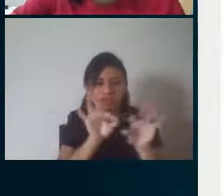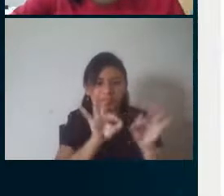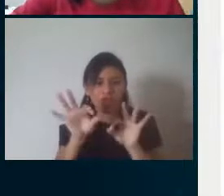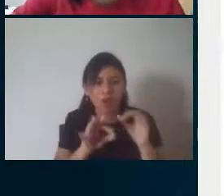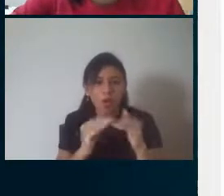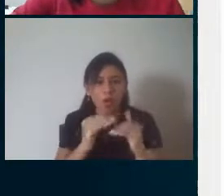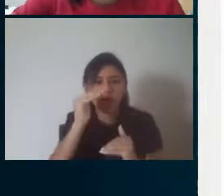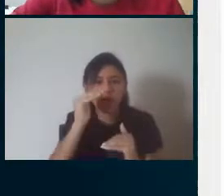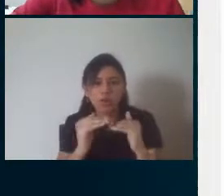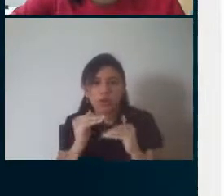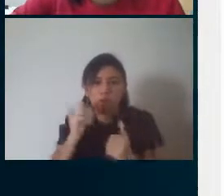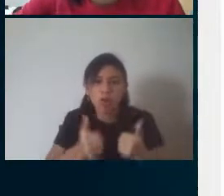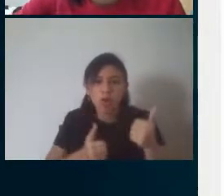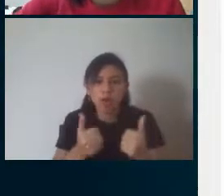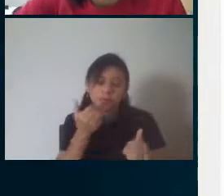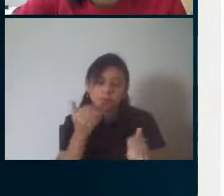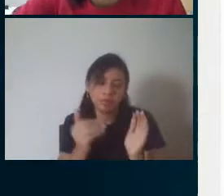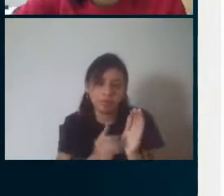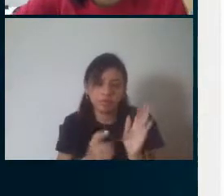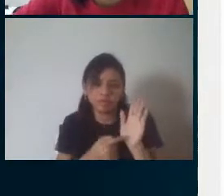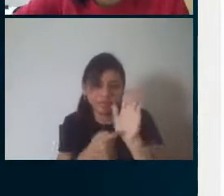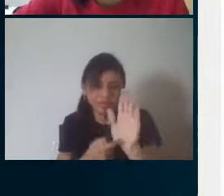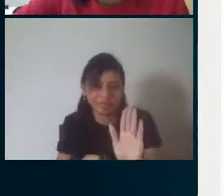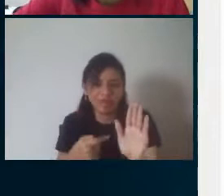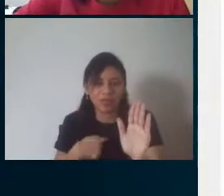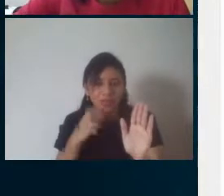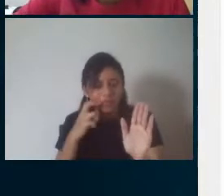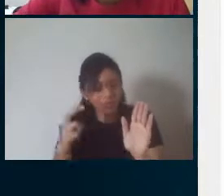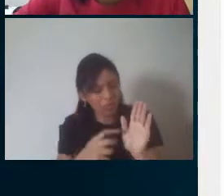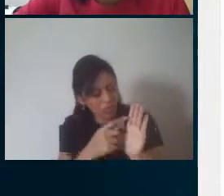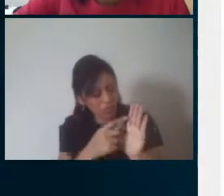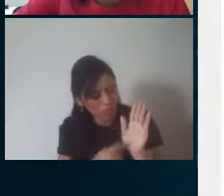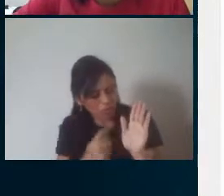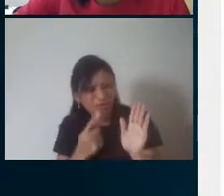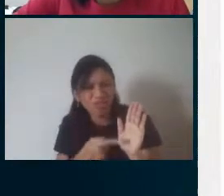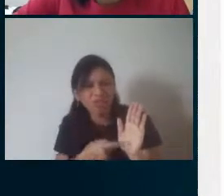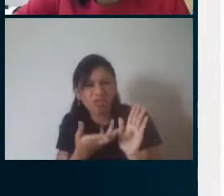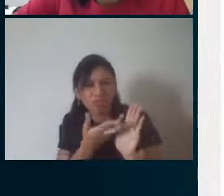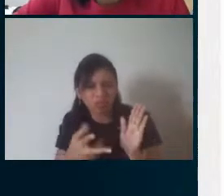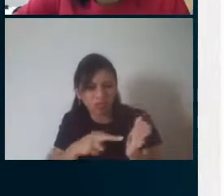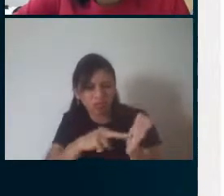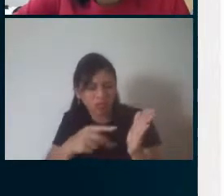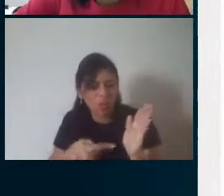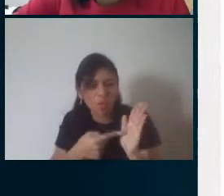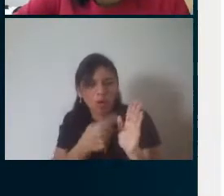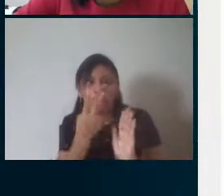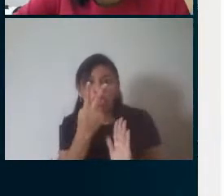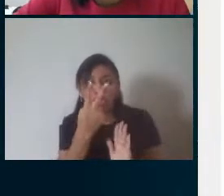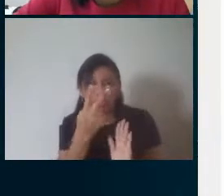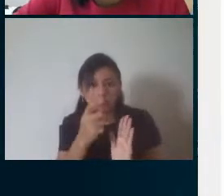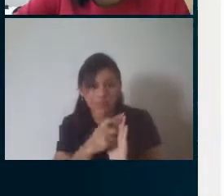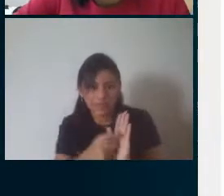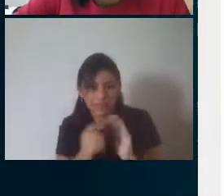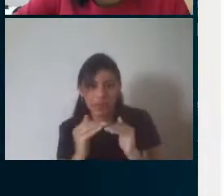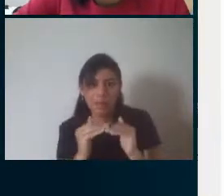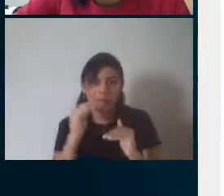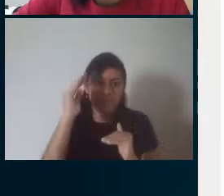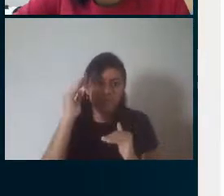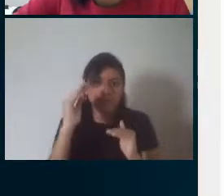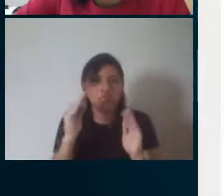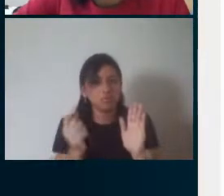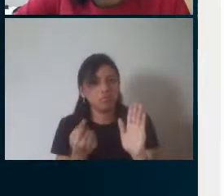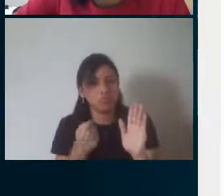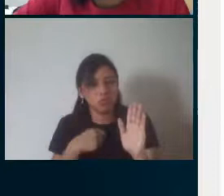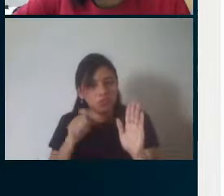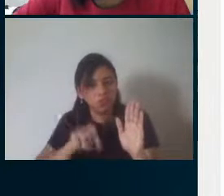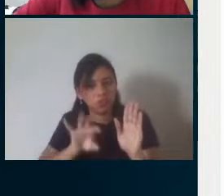un análisis con los equipos que han tenido más de dos interrupciones en el tiempo de análisis que coloqué, me voy acá